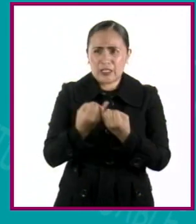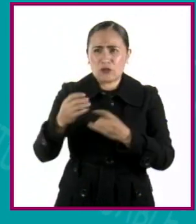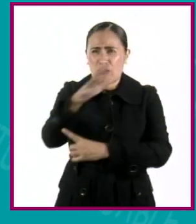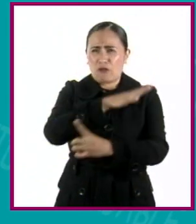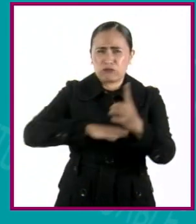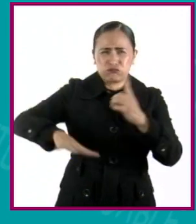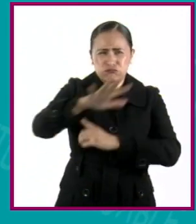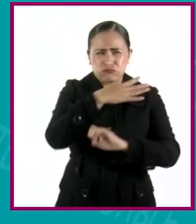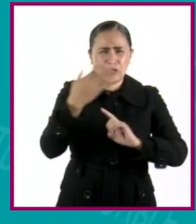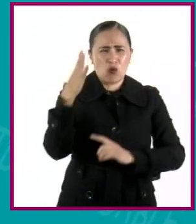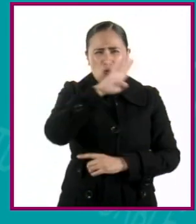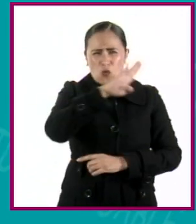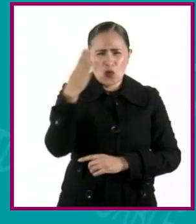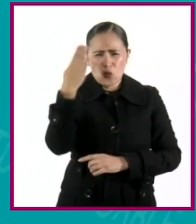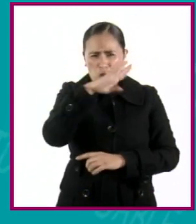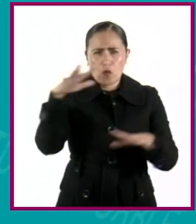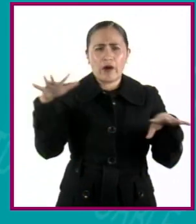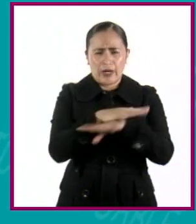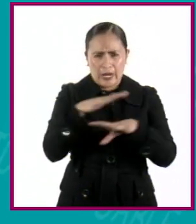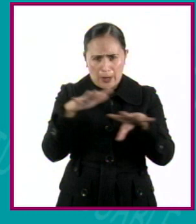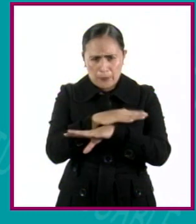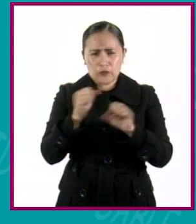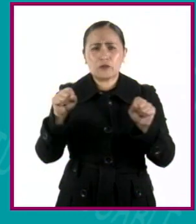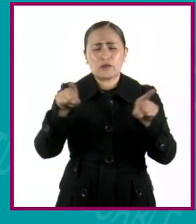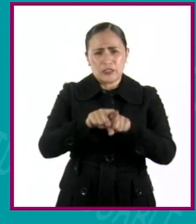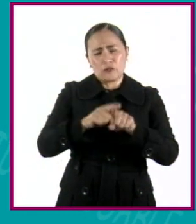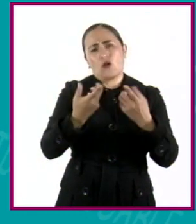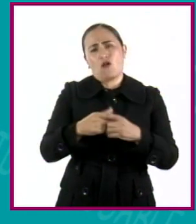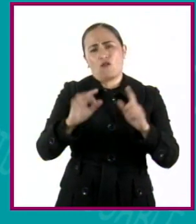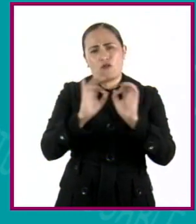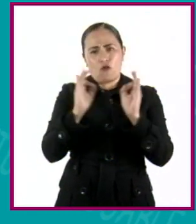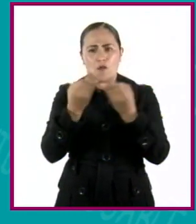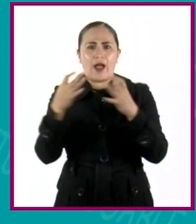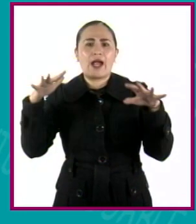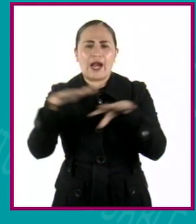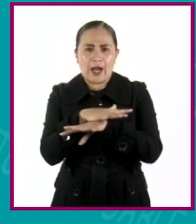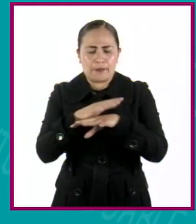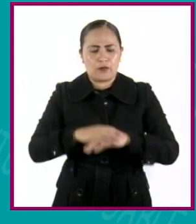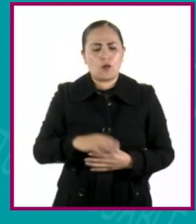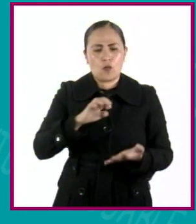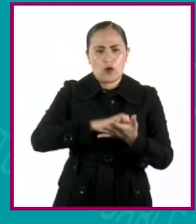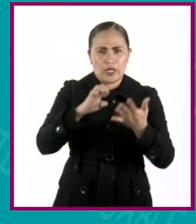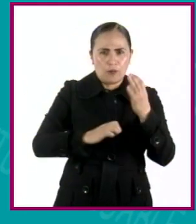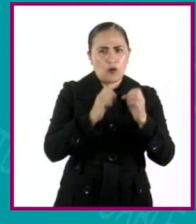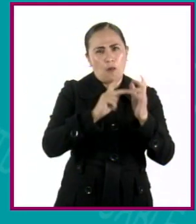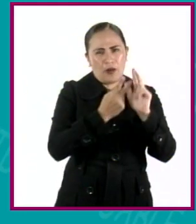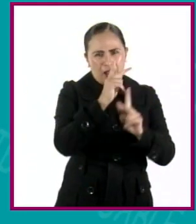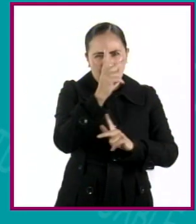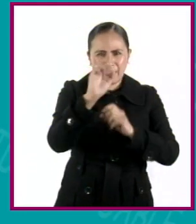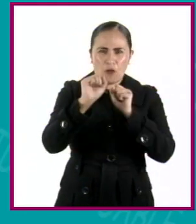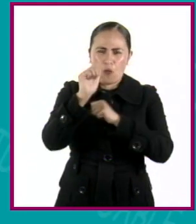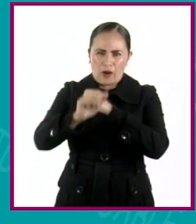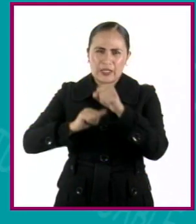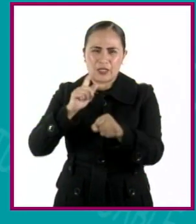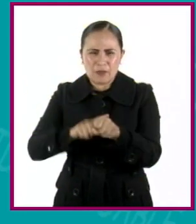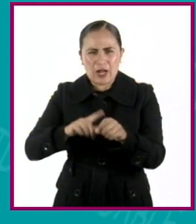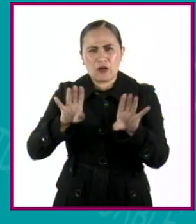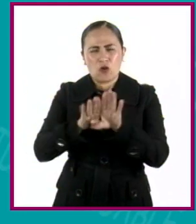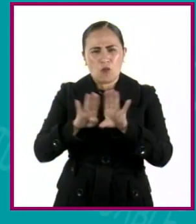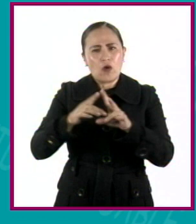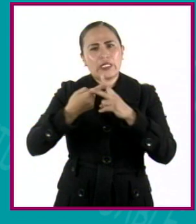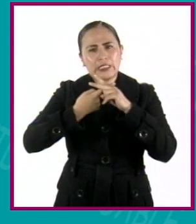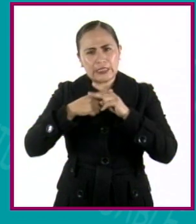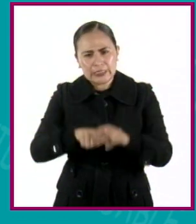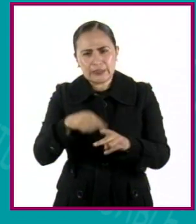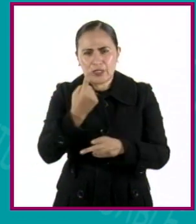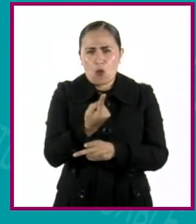por supuesto, el desarrollo y la formogénesis. Un ser vivo, ya sea una planta o un animal, inicia siendo un conjunto